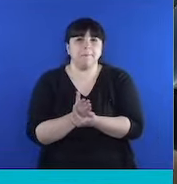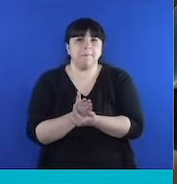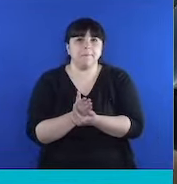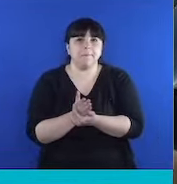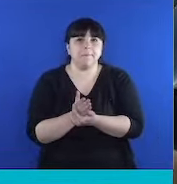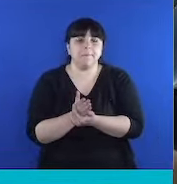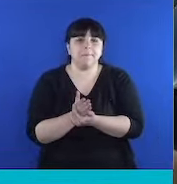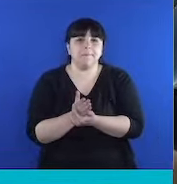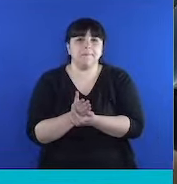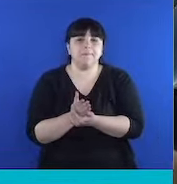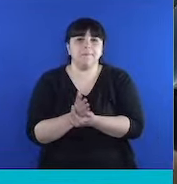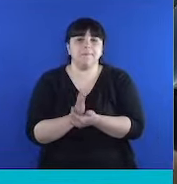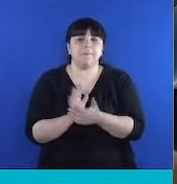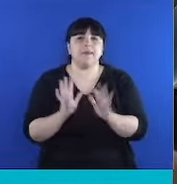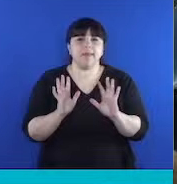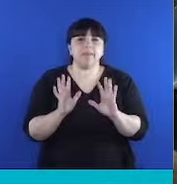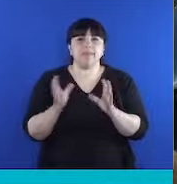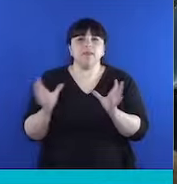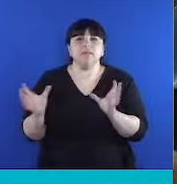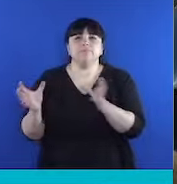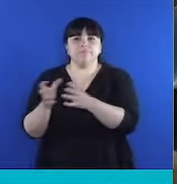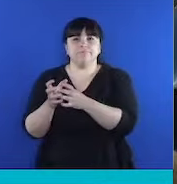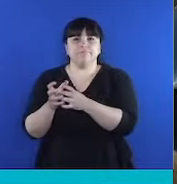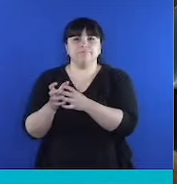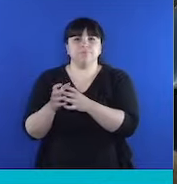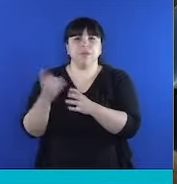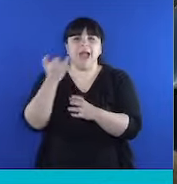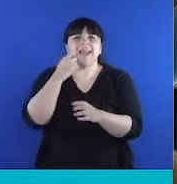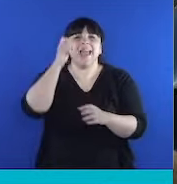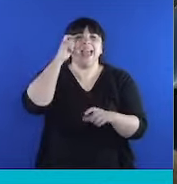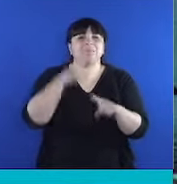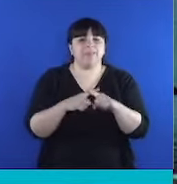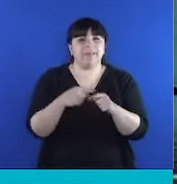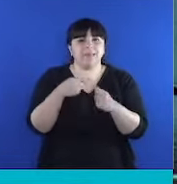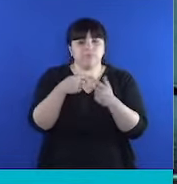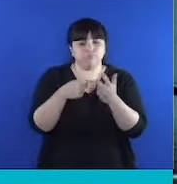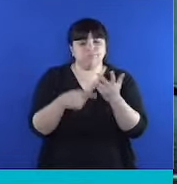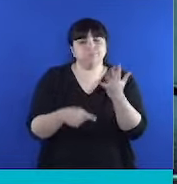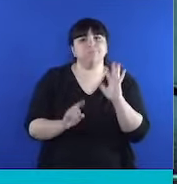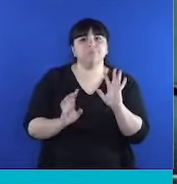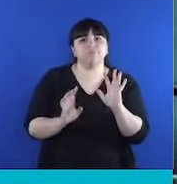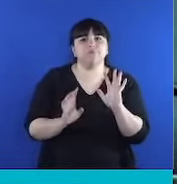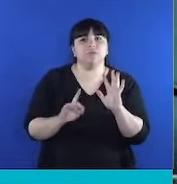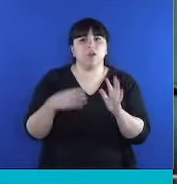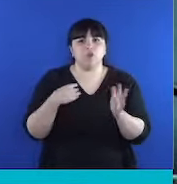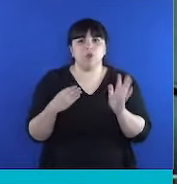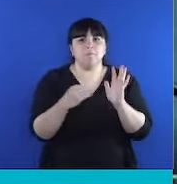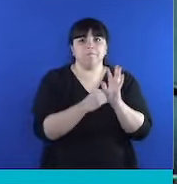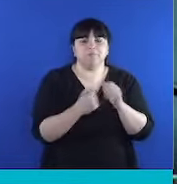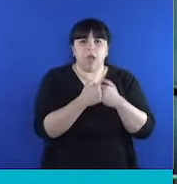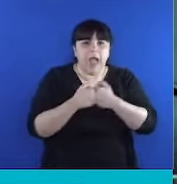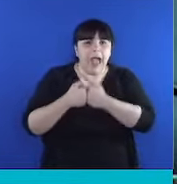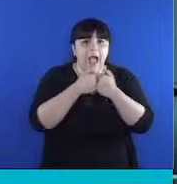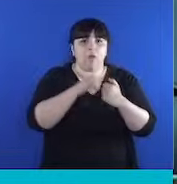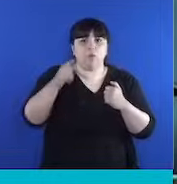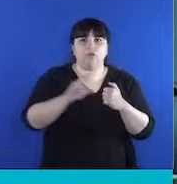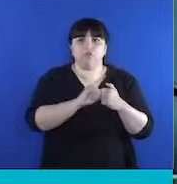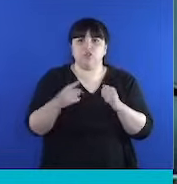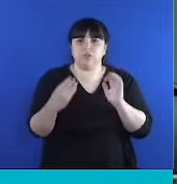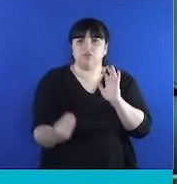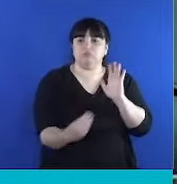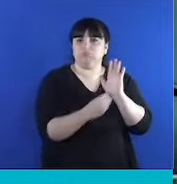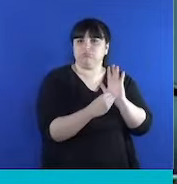la consideración del cuerpo porque se trata en realidad de dos expedientes que hemos solicitado que no han podido contar con el consenso para el tratamiento sobre